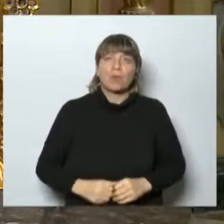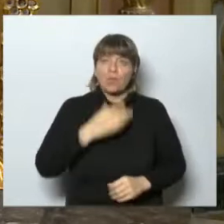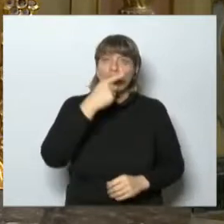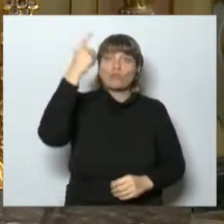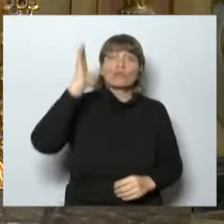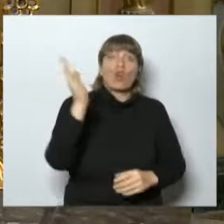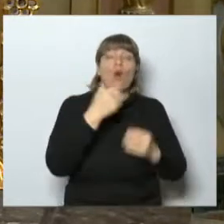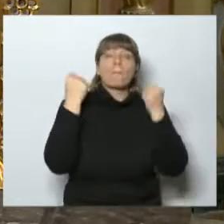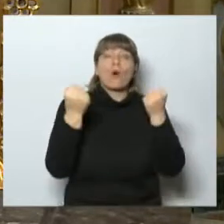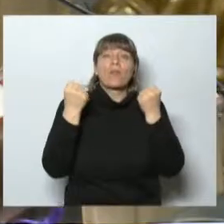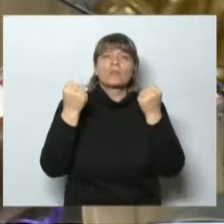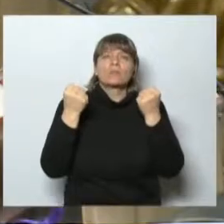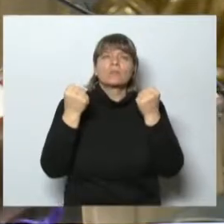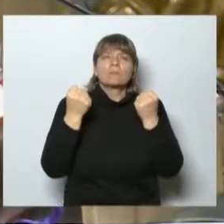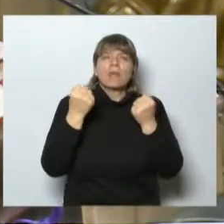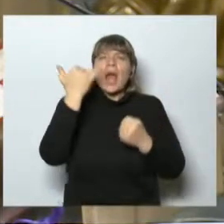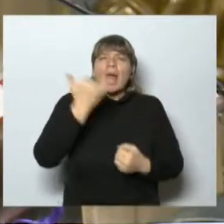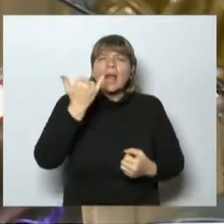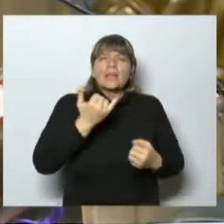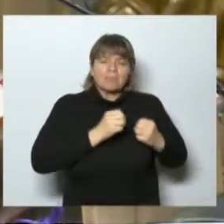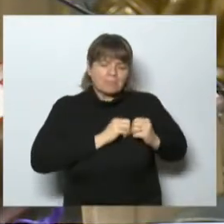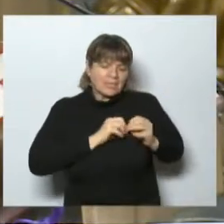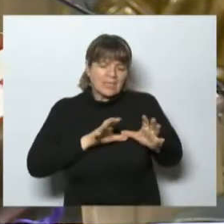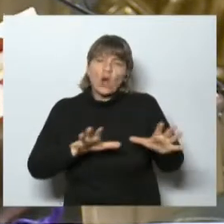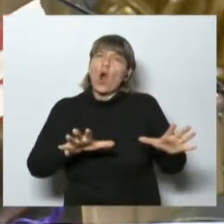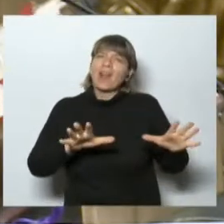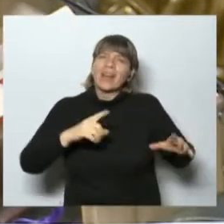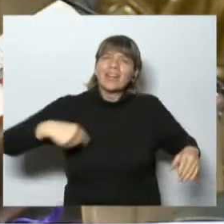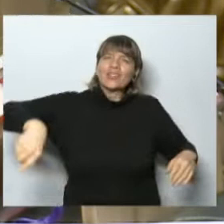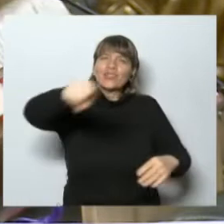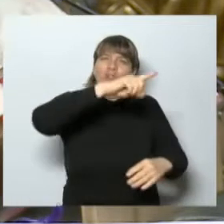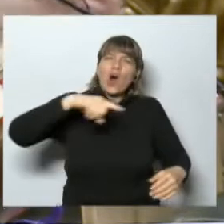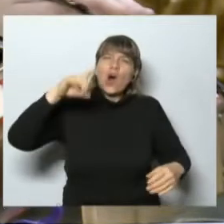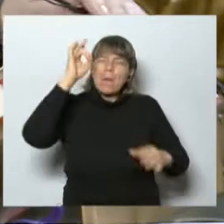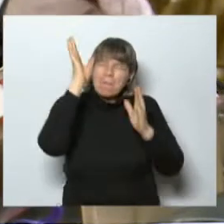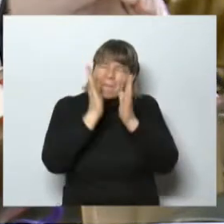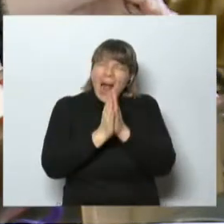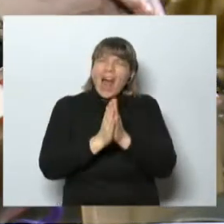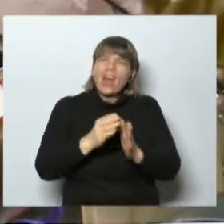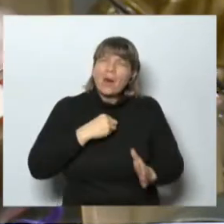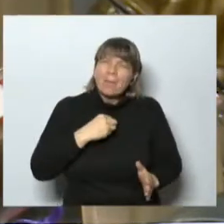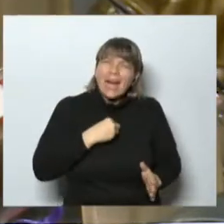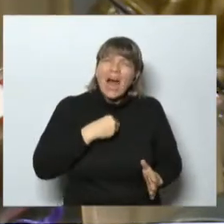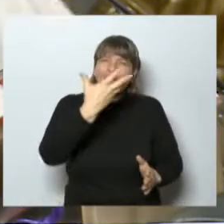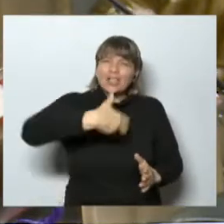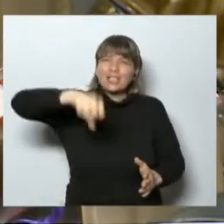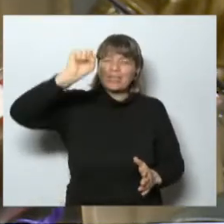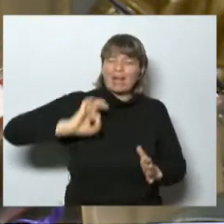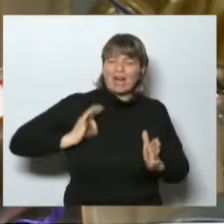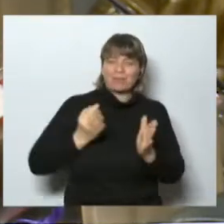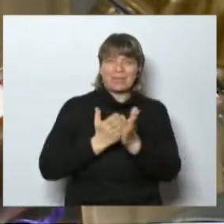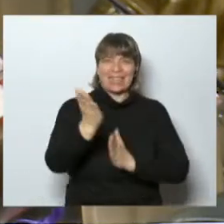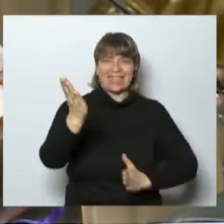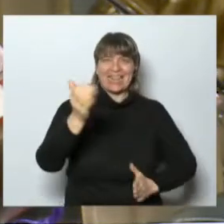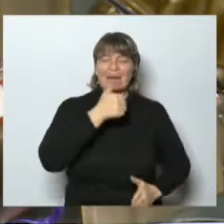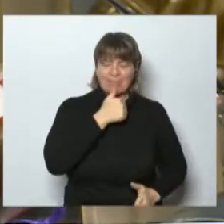Dios Todopoderoso, tenga misericordia de nosotros, perdone nuestros pecados y nos lleve a la vida